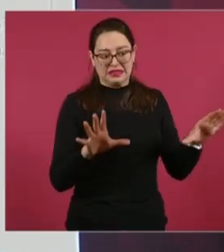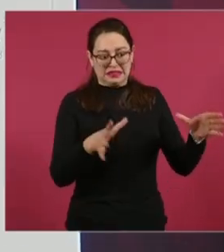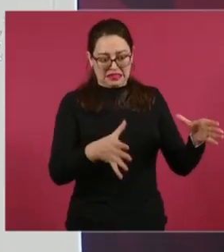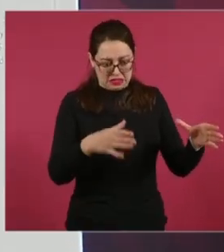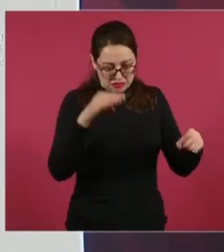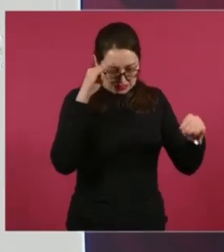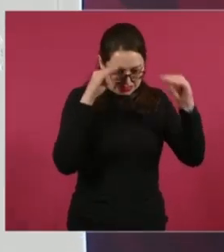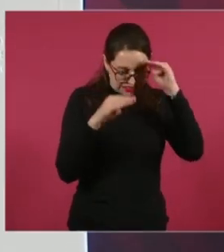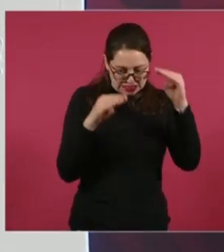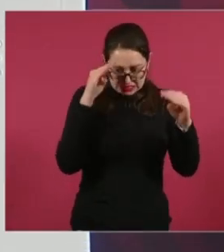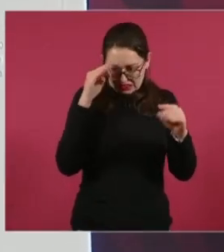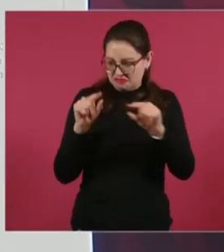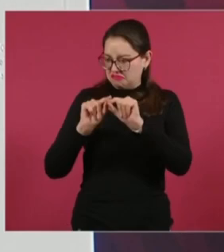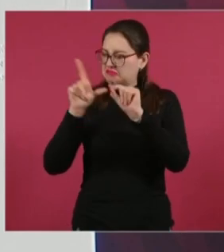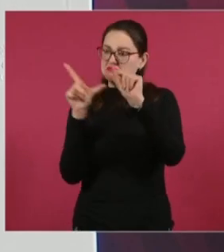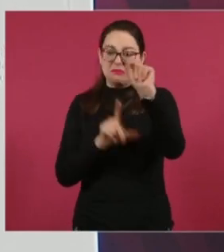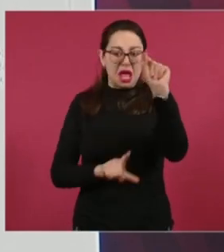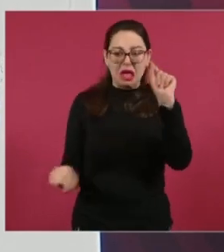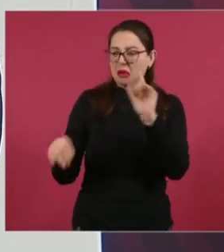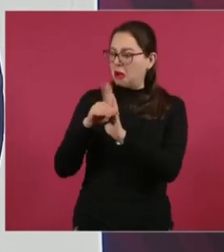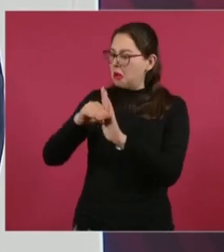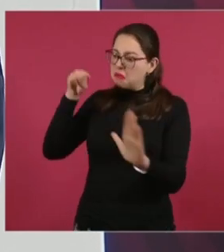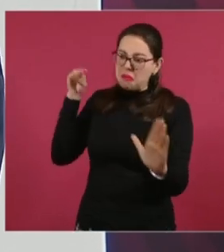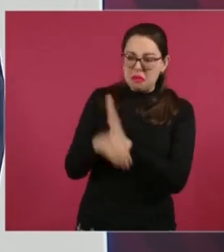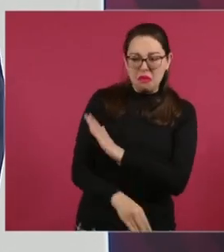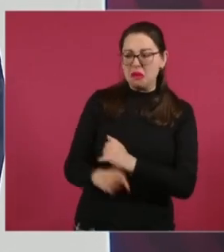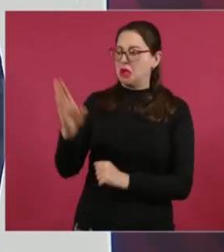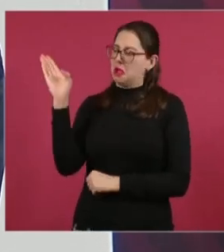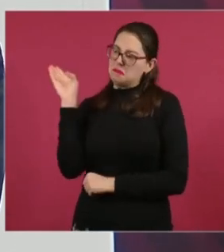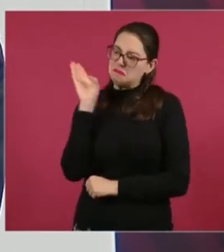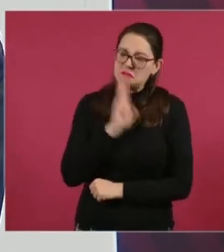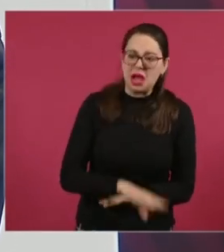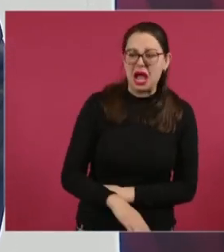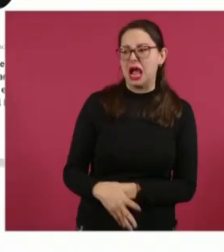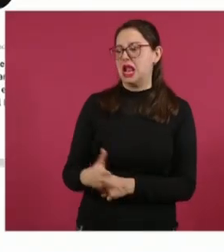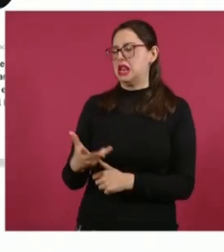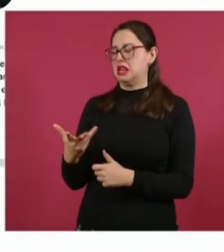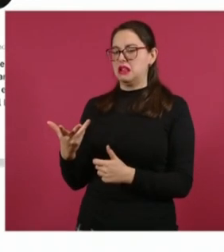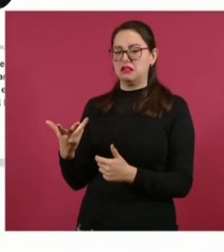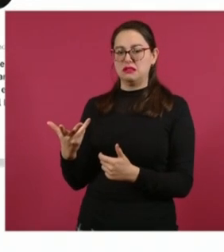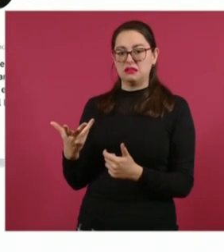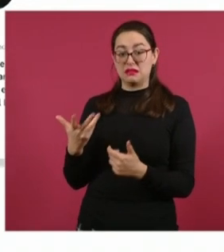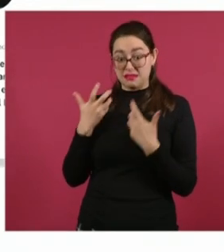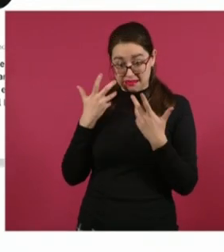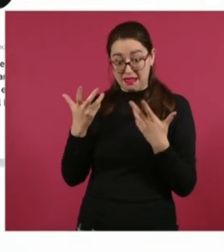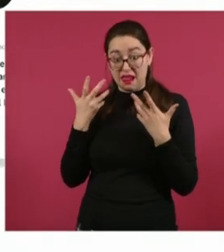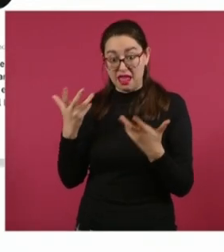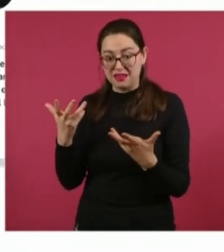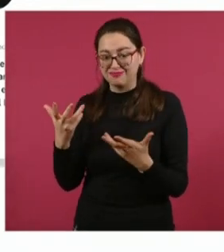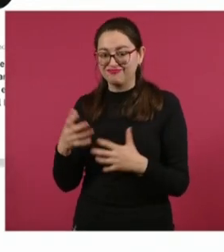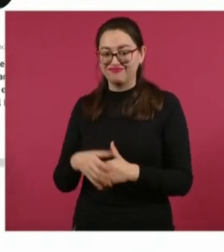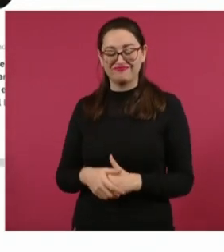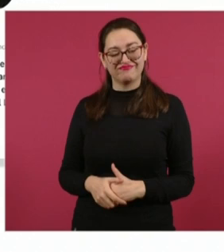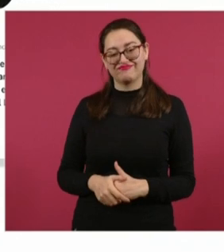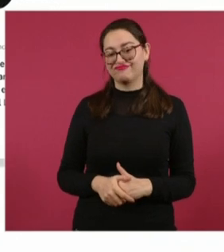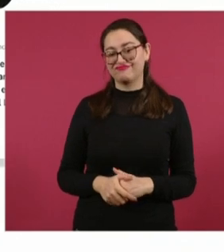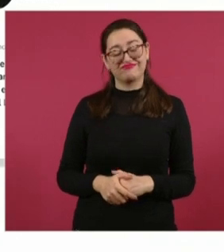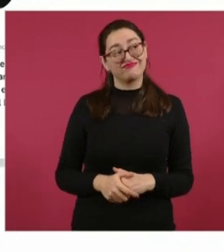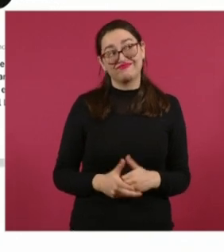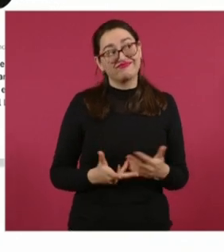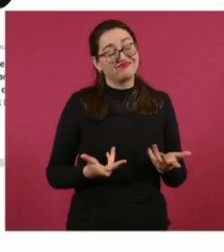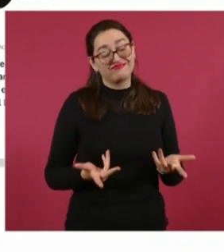los que mandaban